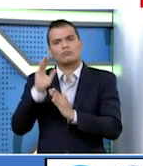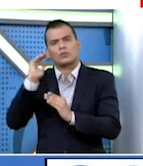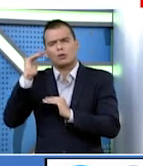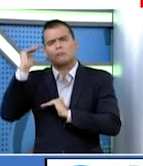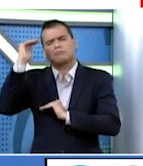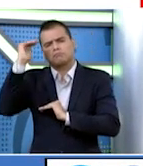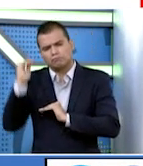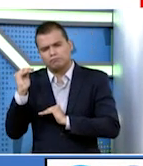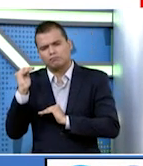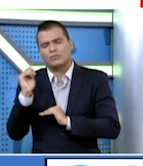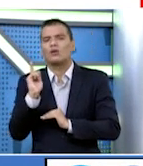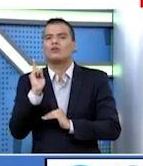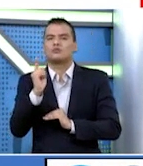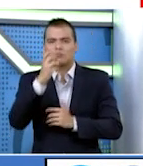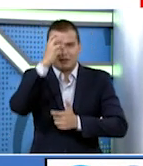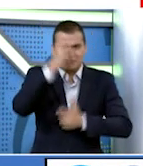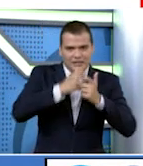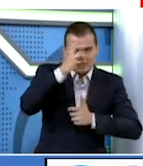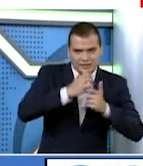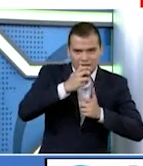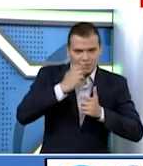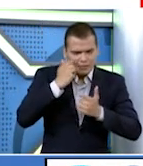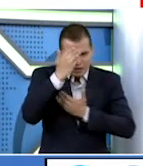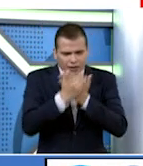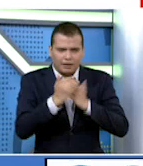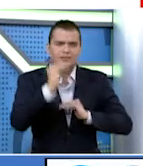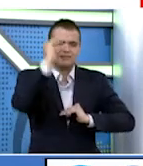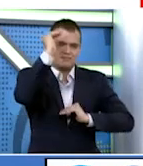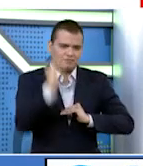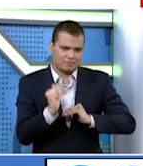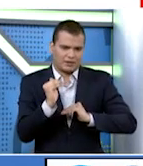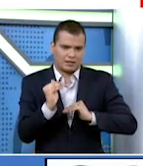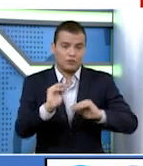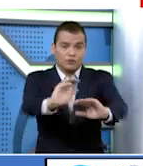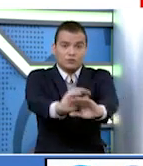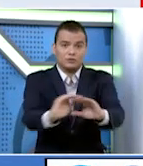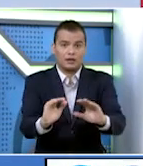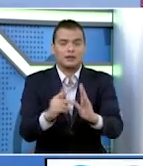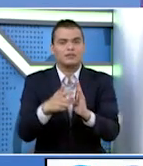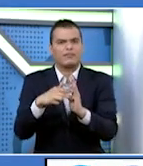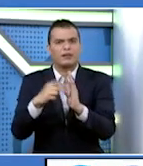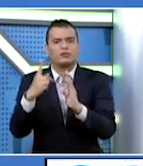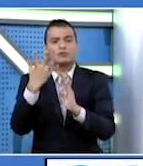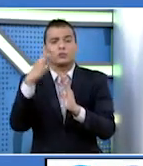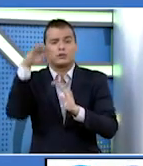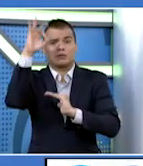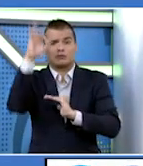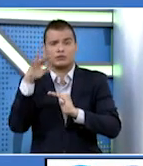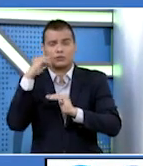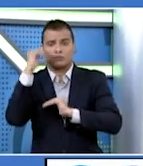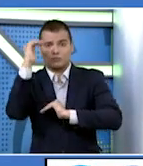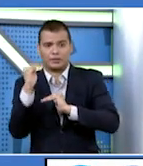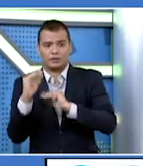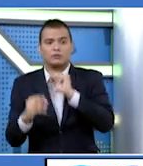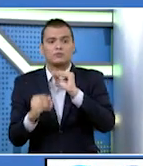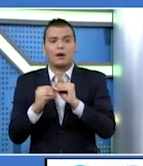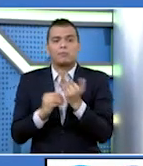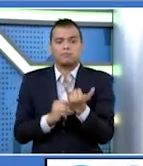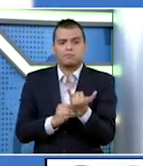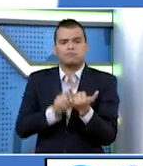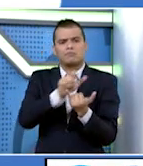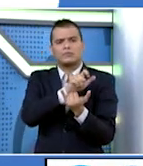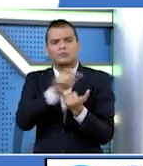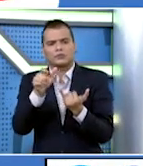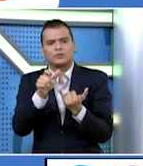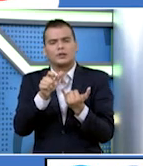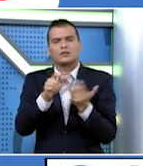casos, pero porque se procesaron menos pruebas que en los días anteriores, una reducción de análisis de más del 50%. En este informe se reportó además